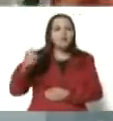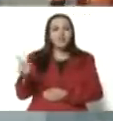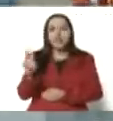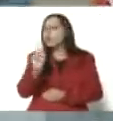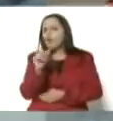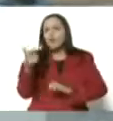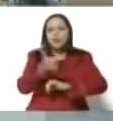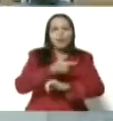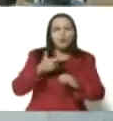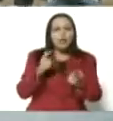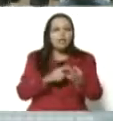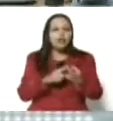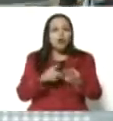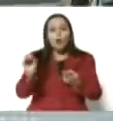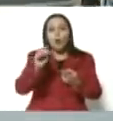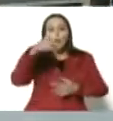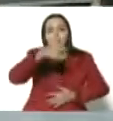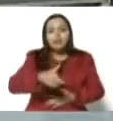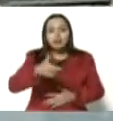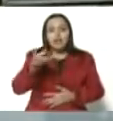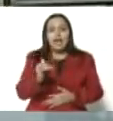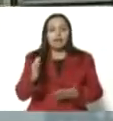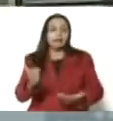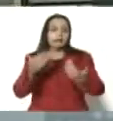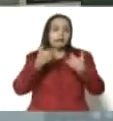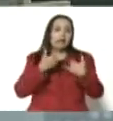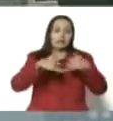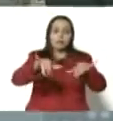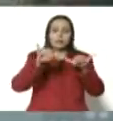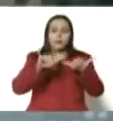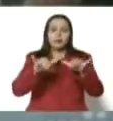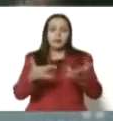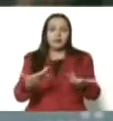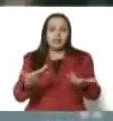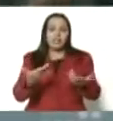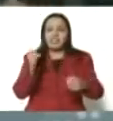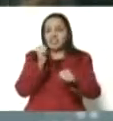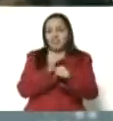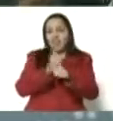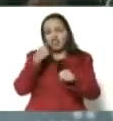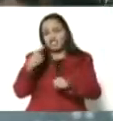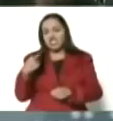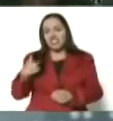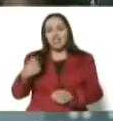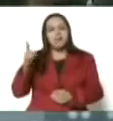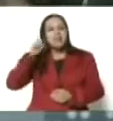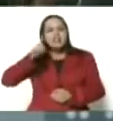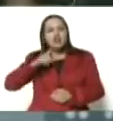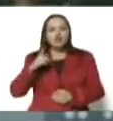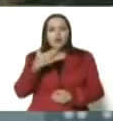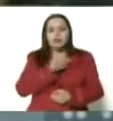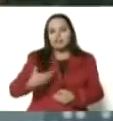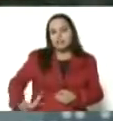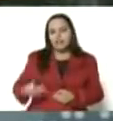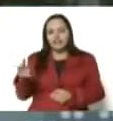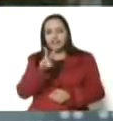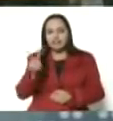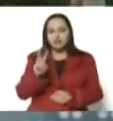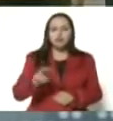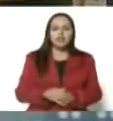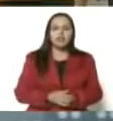gobierno, no a una persona que se autoatribuye las funciones de presidente falsamente de Venezuela